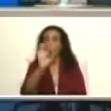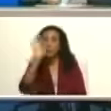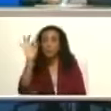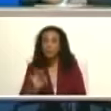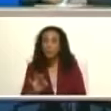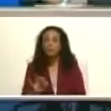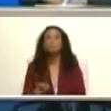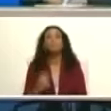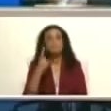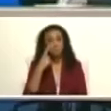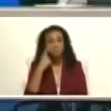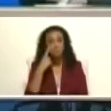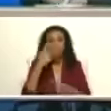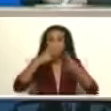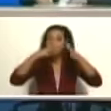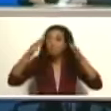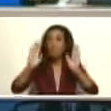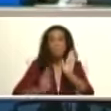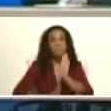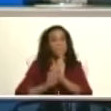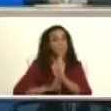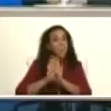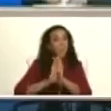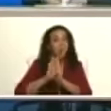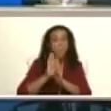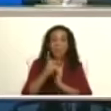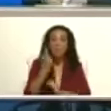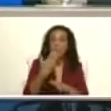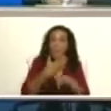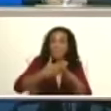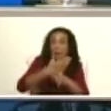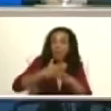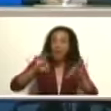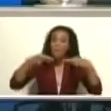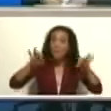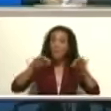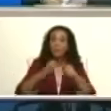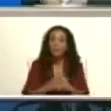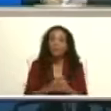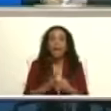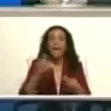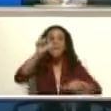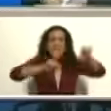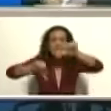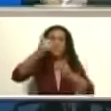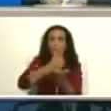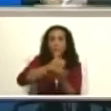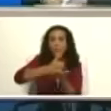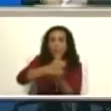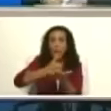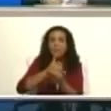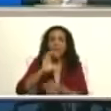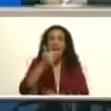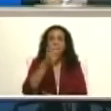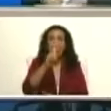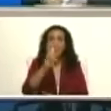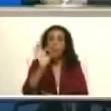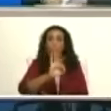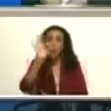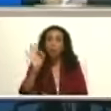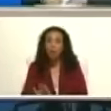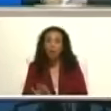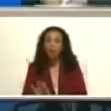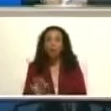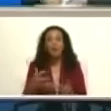14.2%. Ahí hay todo un mundo por crecer y por hacer en madera y papel. Químico y farmacéutico, 13%.